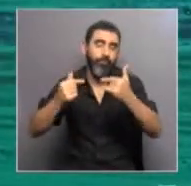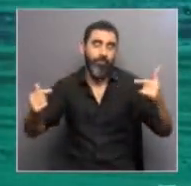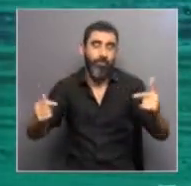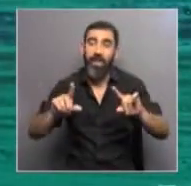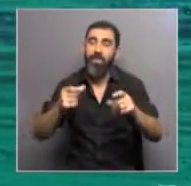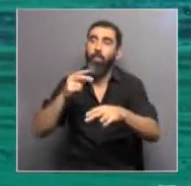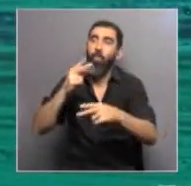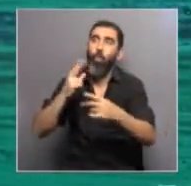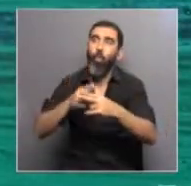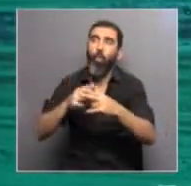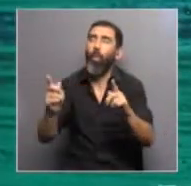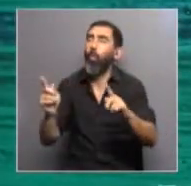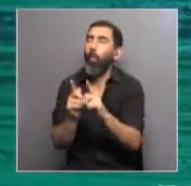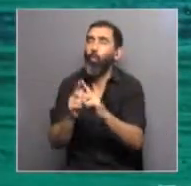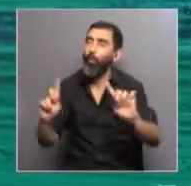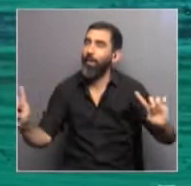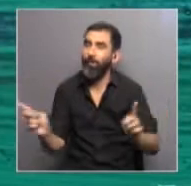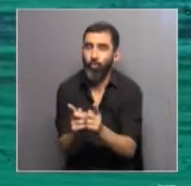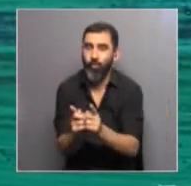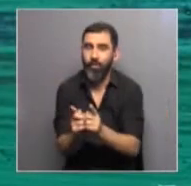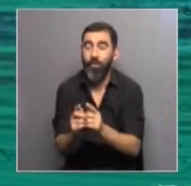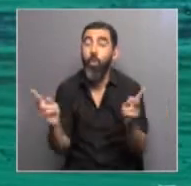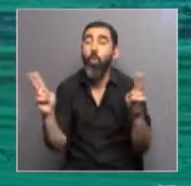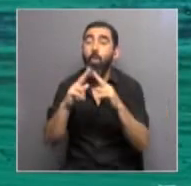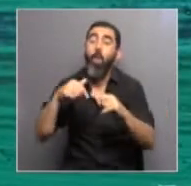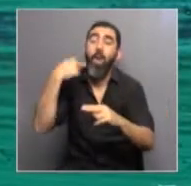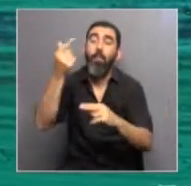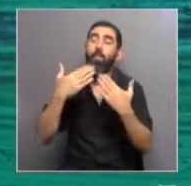Necesitamos nombres más cortos para resumir todo lo que hacemos. Y bueno, nos vemos en la